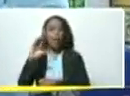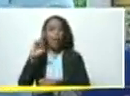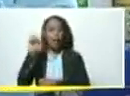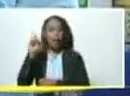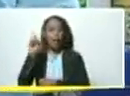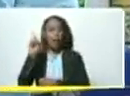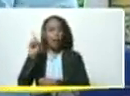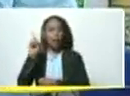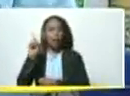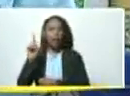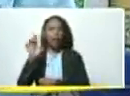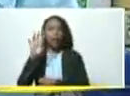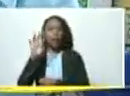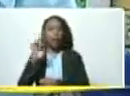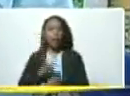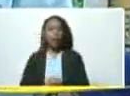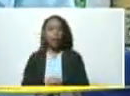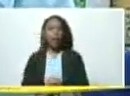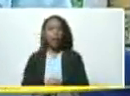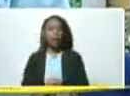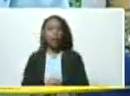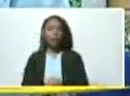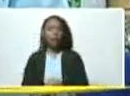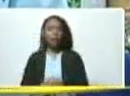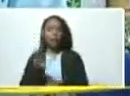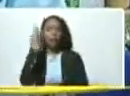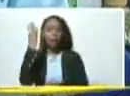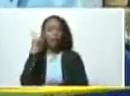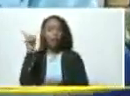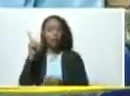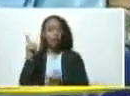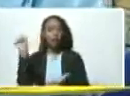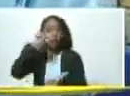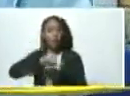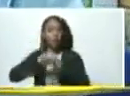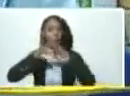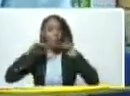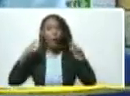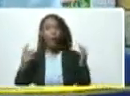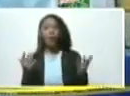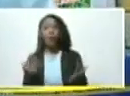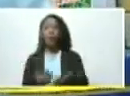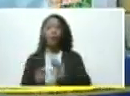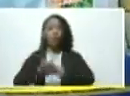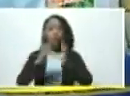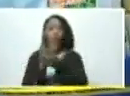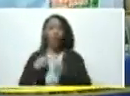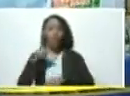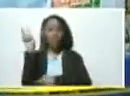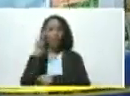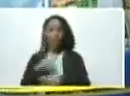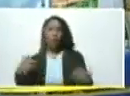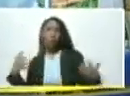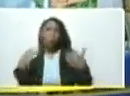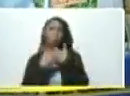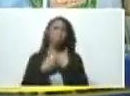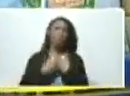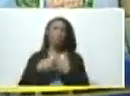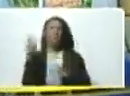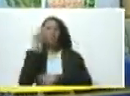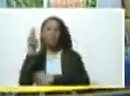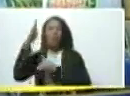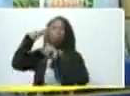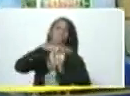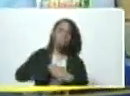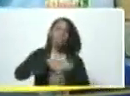de London, diciendo que Venezuela iba a ser el epicentro de la pandemia mundial, que Venezuela se iba a colapsar, que Venezuela se iba a hundir, que